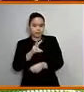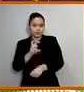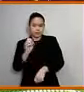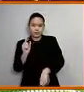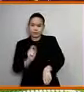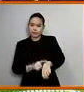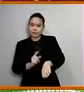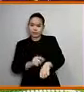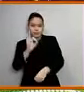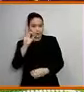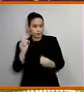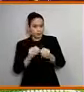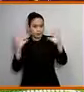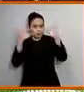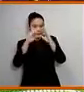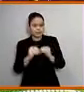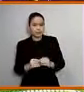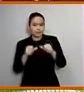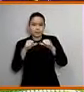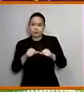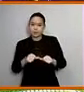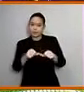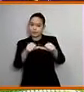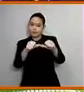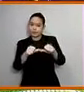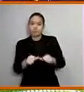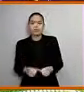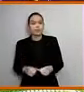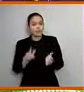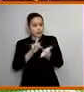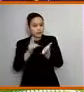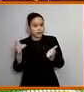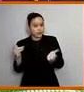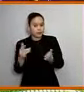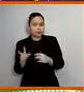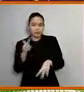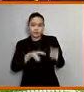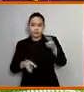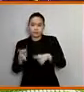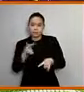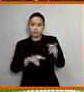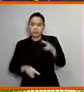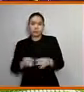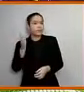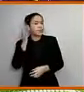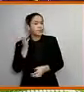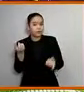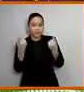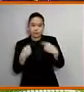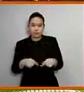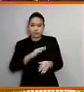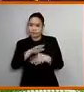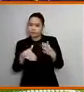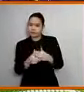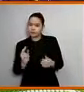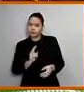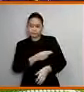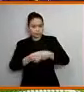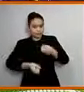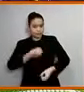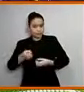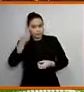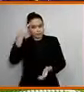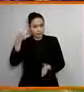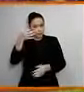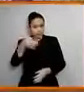en punto de la noche. Como de costumbre, agradecemos el apoyo de nuestra auditora, quien nos acompaña para supervisar cada uno de nuestros procesos.